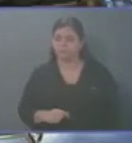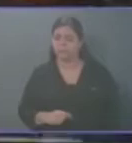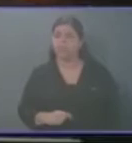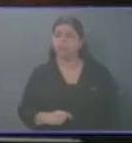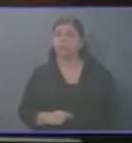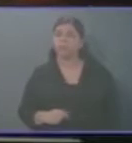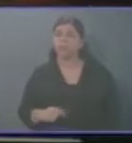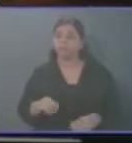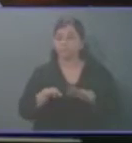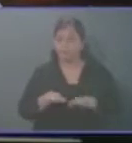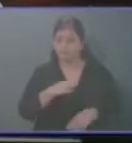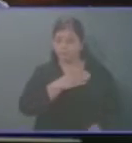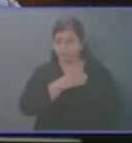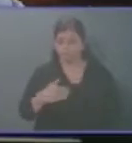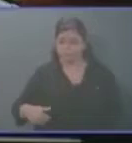Presidente,